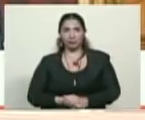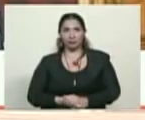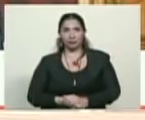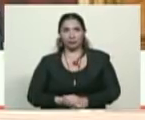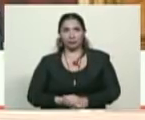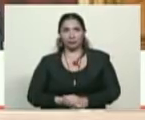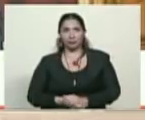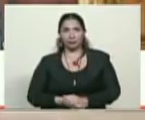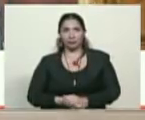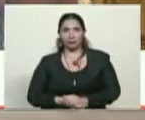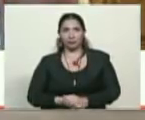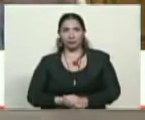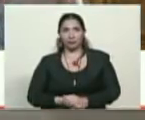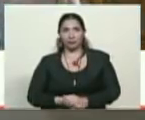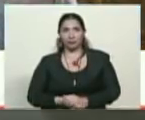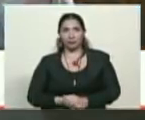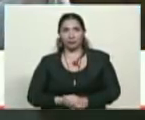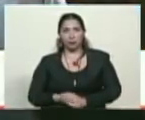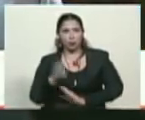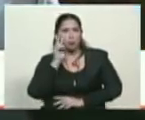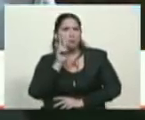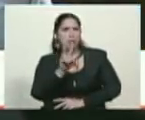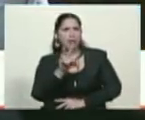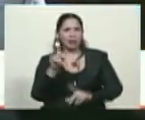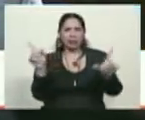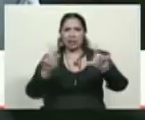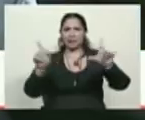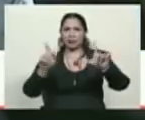Uno ve todas las televisoras estadounidenses,